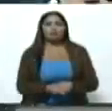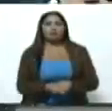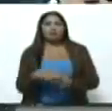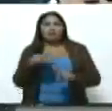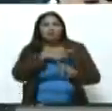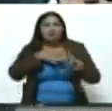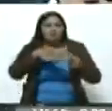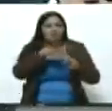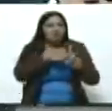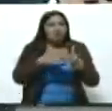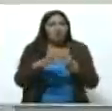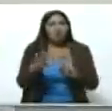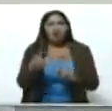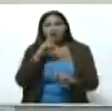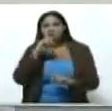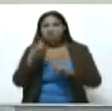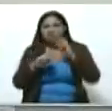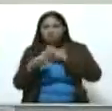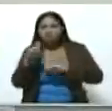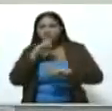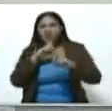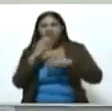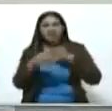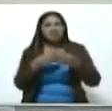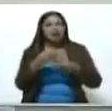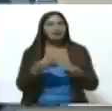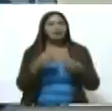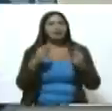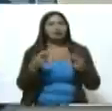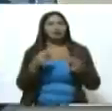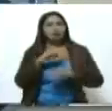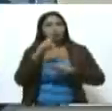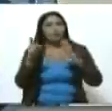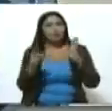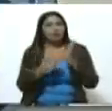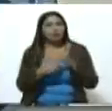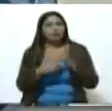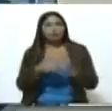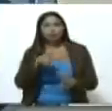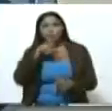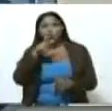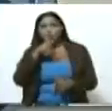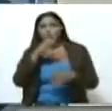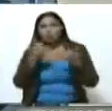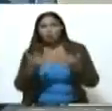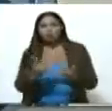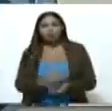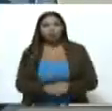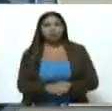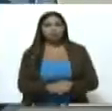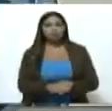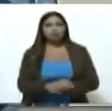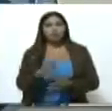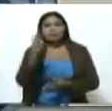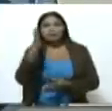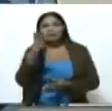acechanzas, este tipo de amenazas, este tipo de acciones totalmente brutales no